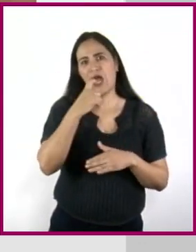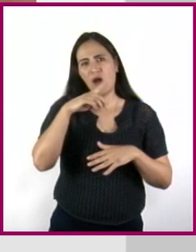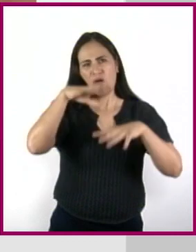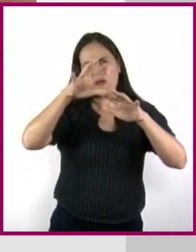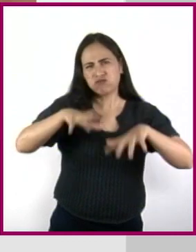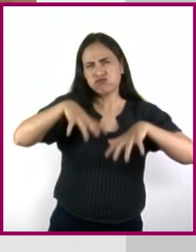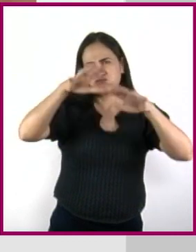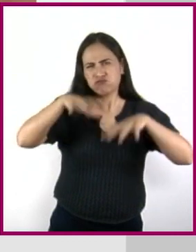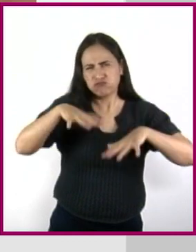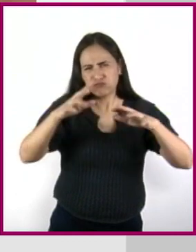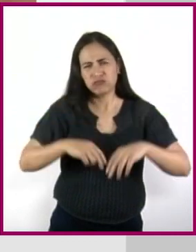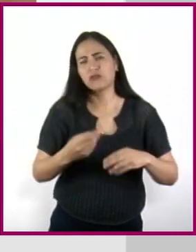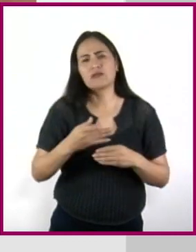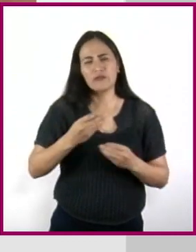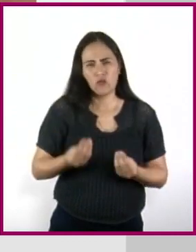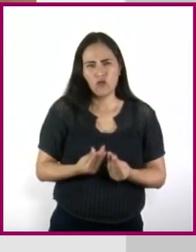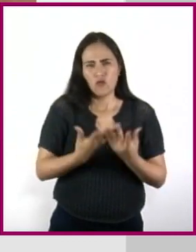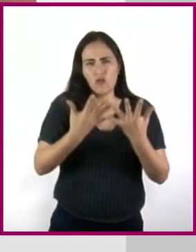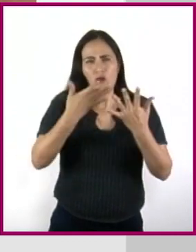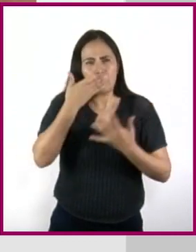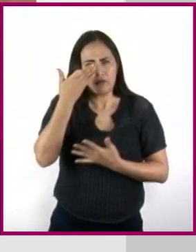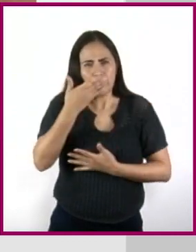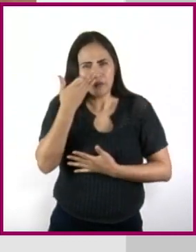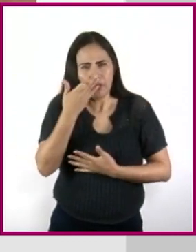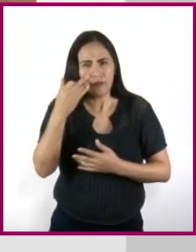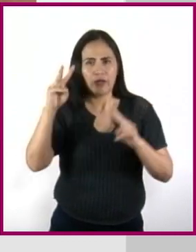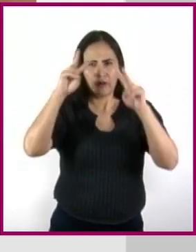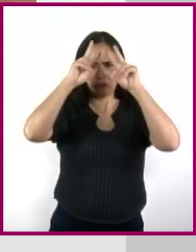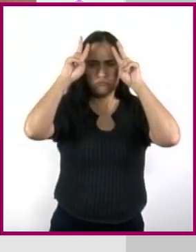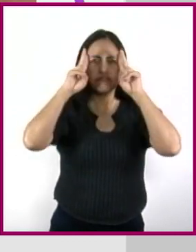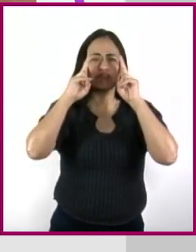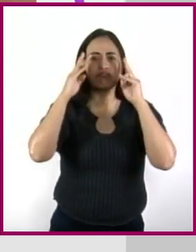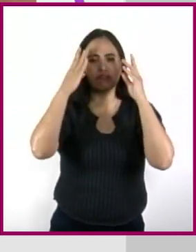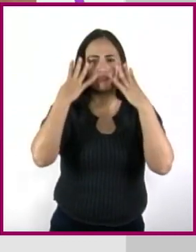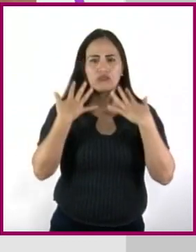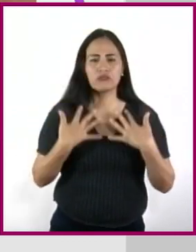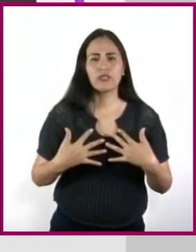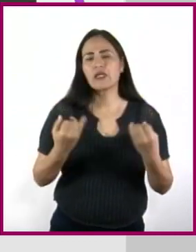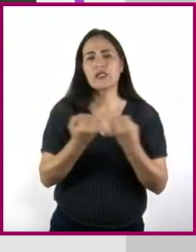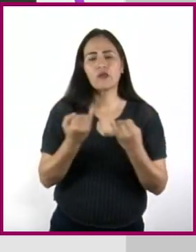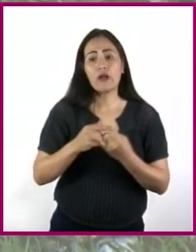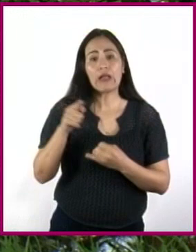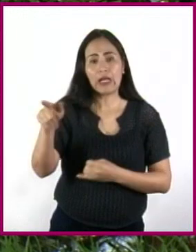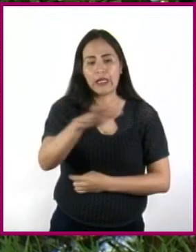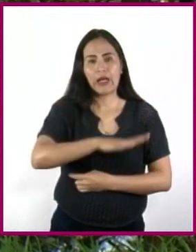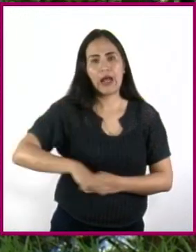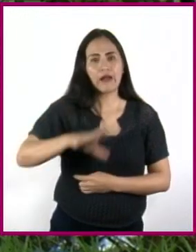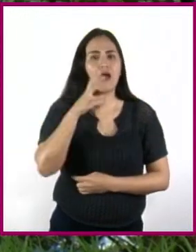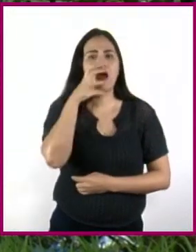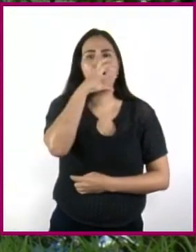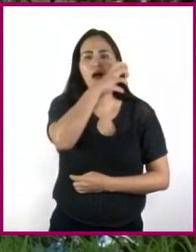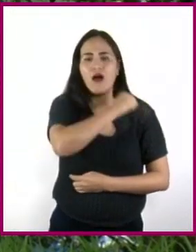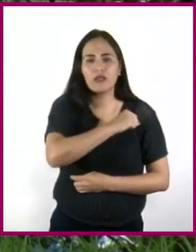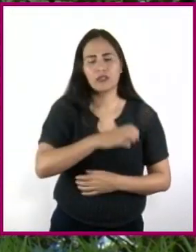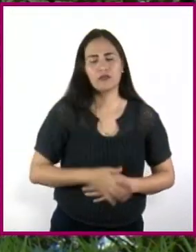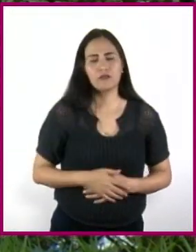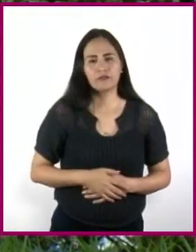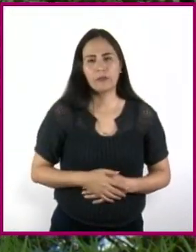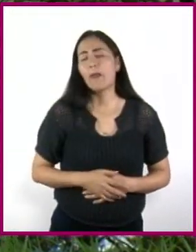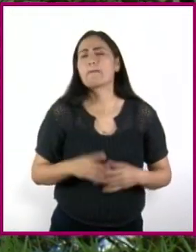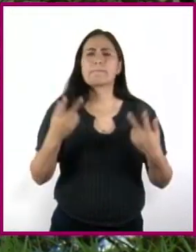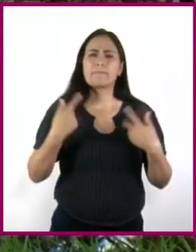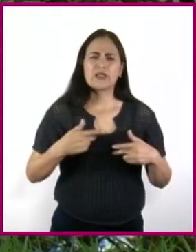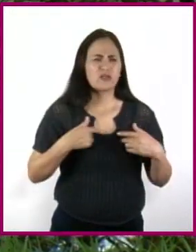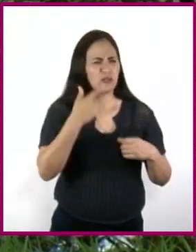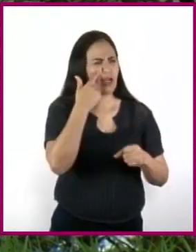es primavera y verano, y sobre todo en zonas cálidas y con humedad importante. ¿Qué pueden hacer las personas para distinguir